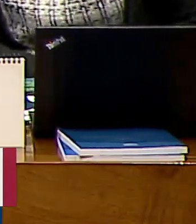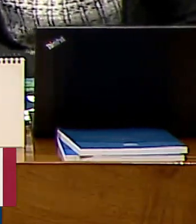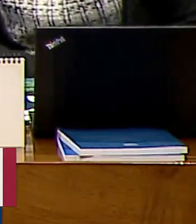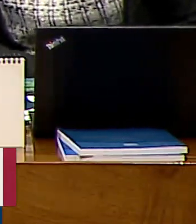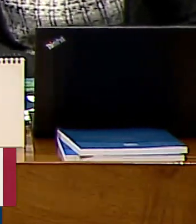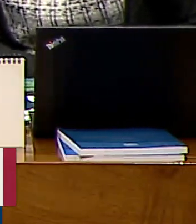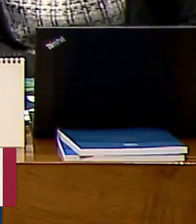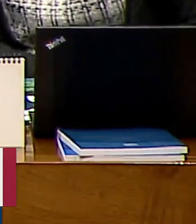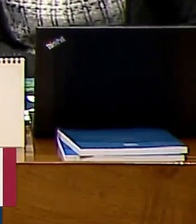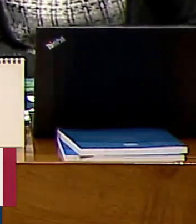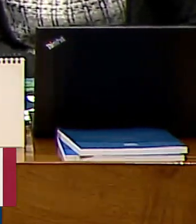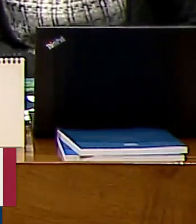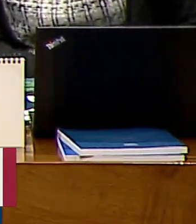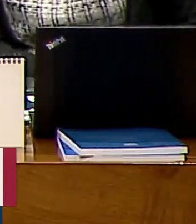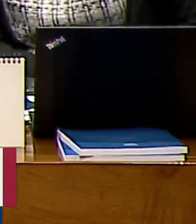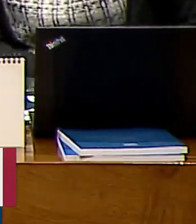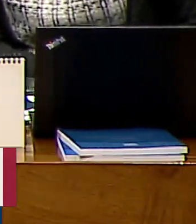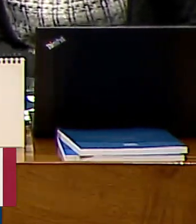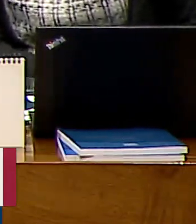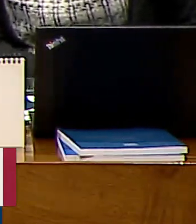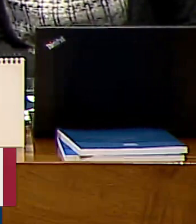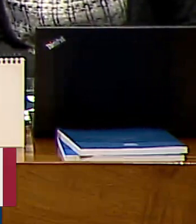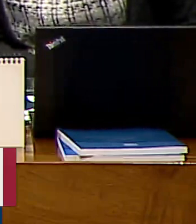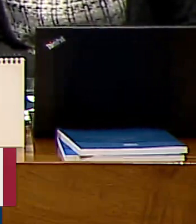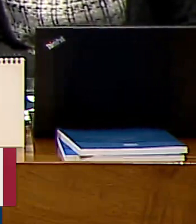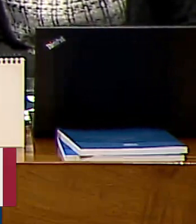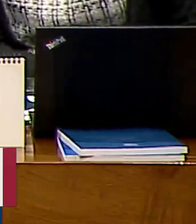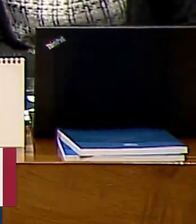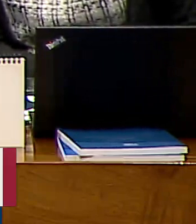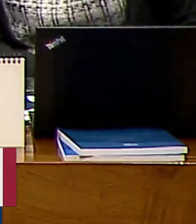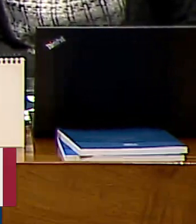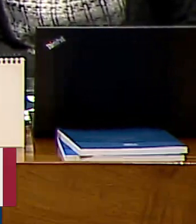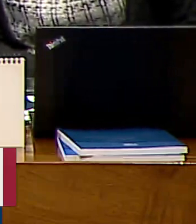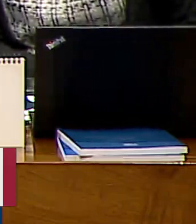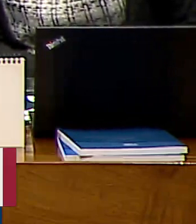queremos saludar desde esta mesa a las señoritas